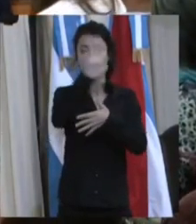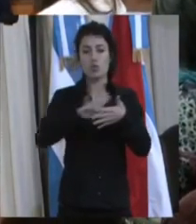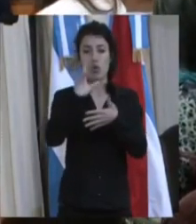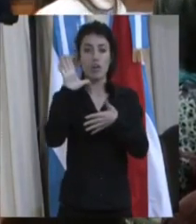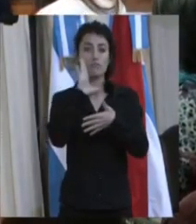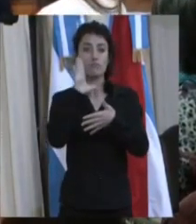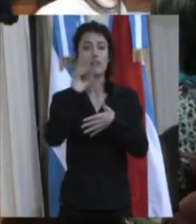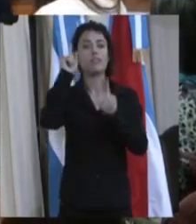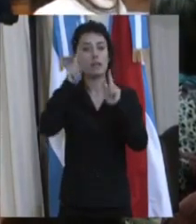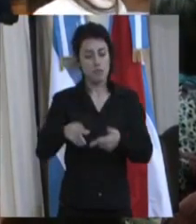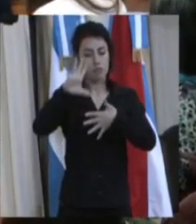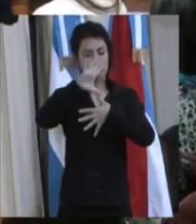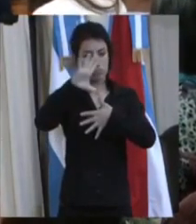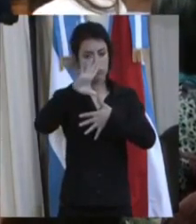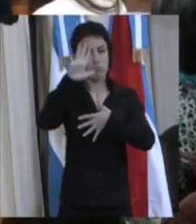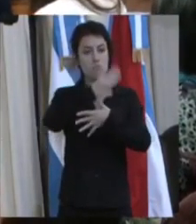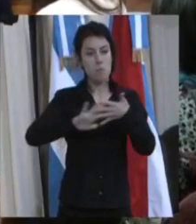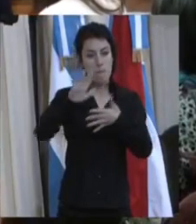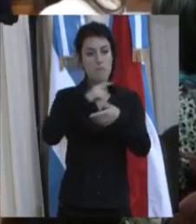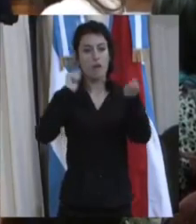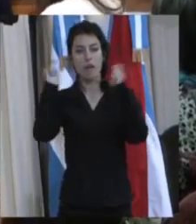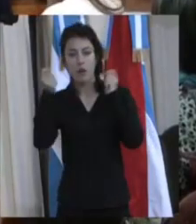también. Llegan paraguayos,